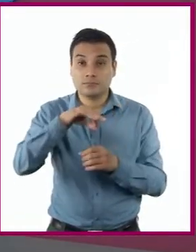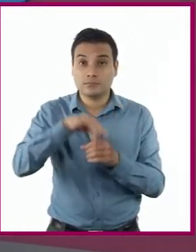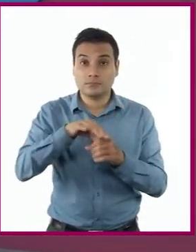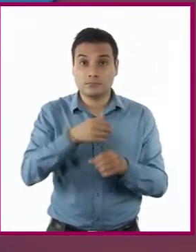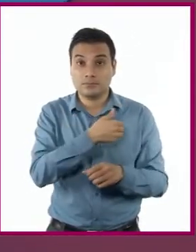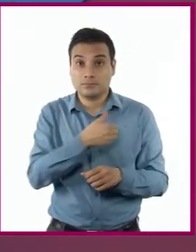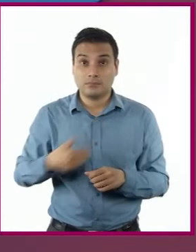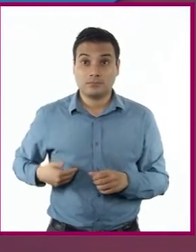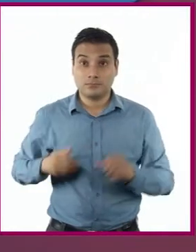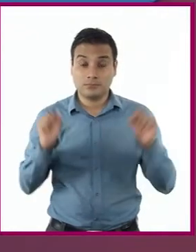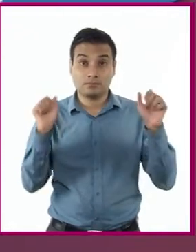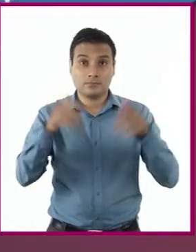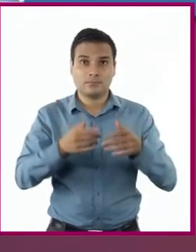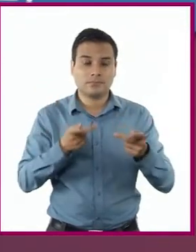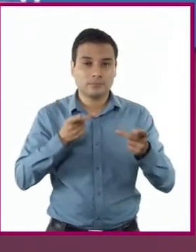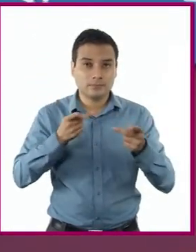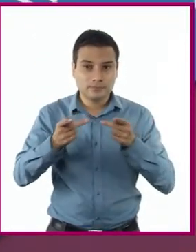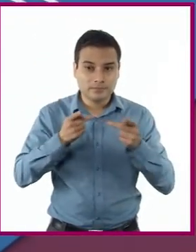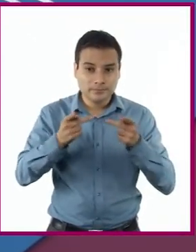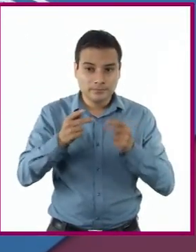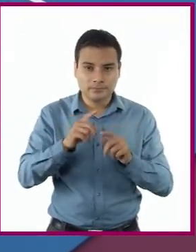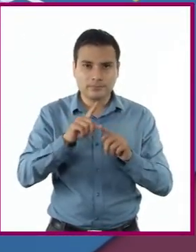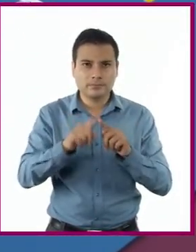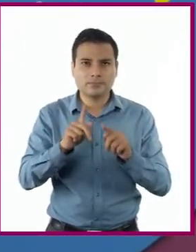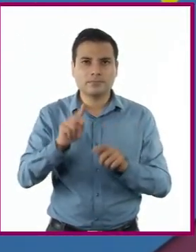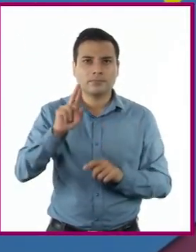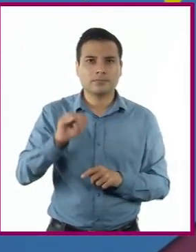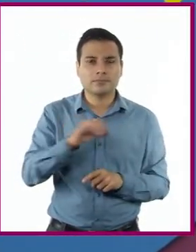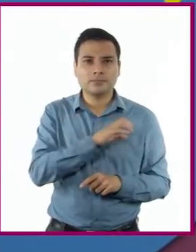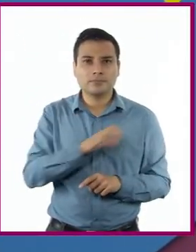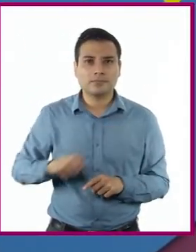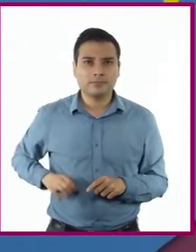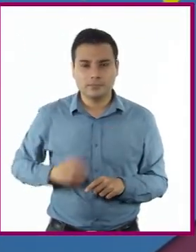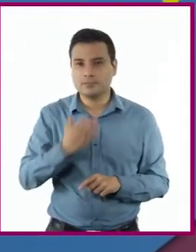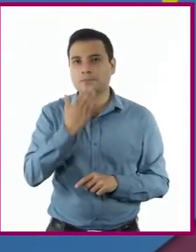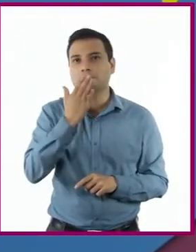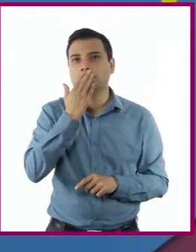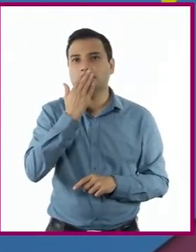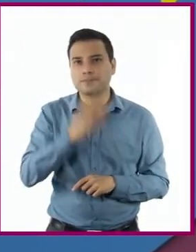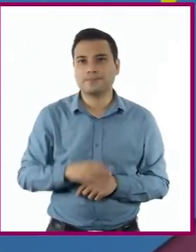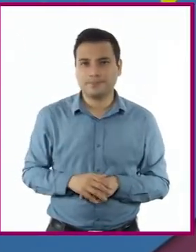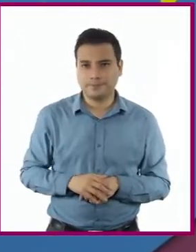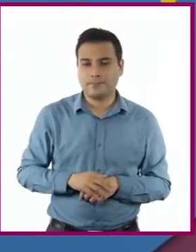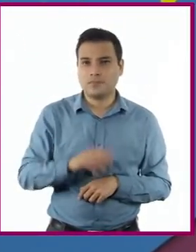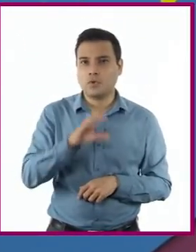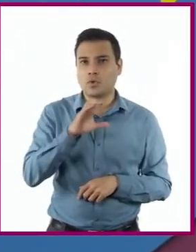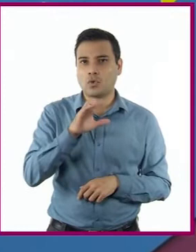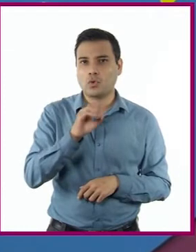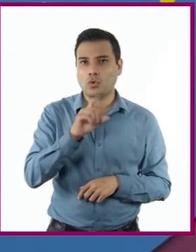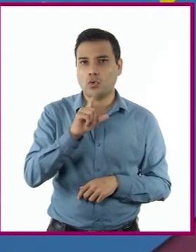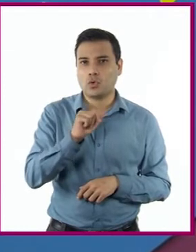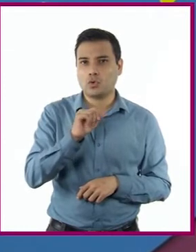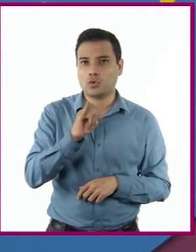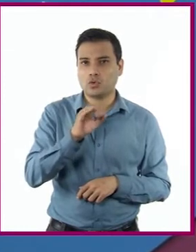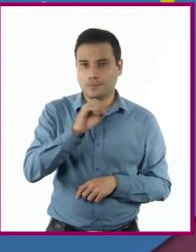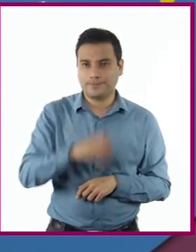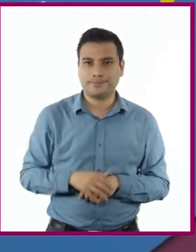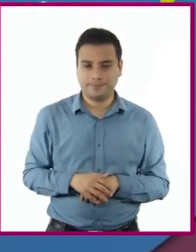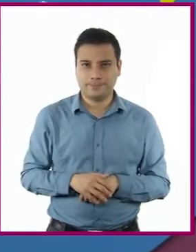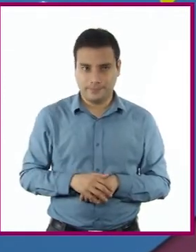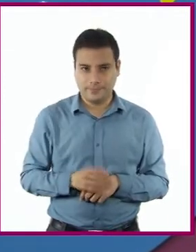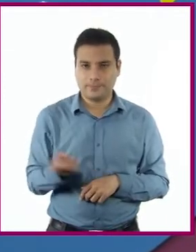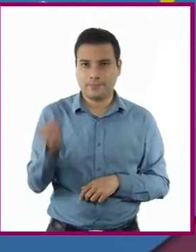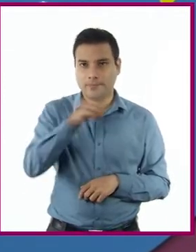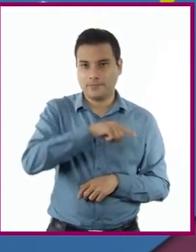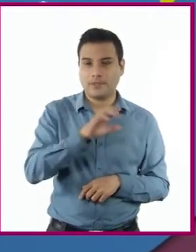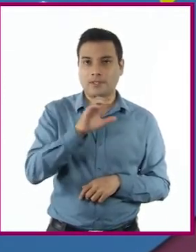año siguiente y el candidato elegido por el PRI fue el sonorense Luis Donaldo Colosio. Por otro lado, Cuauhtémoc